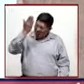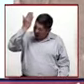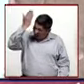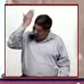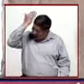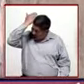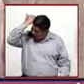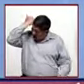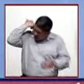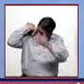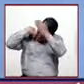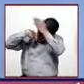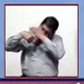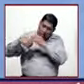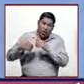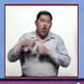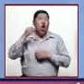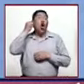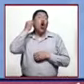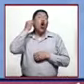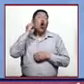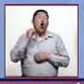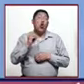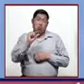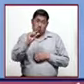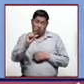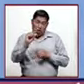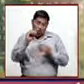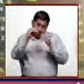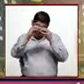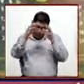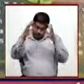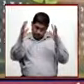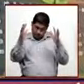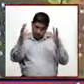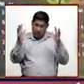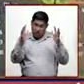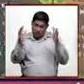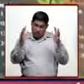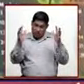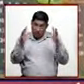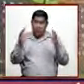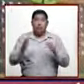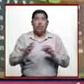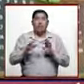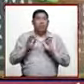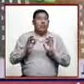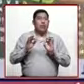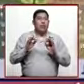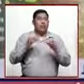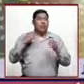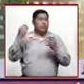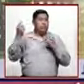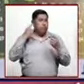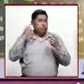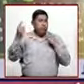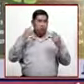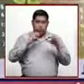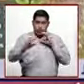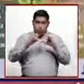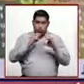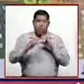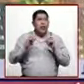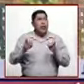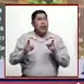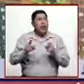antiguamente hacían con oro. Un poco de oro lo metían para que el tinquineo sale de comunidad a comunidad se comuniquen.